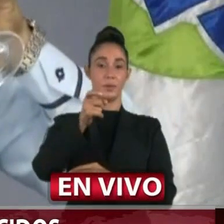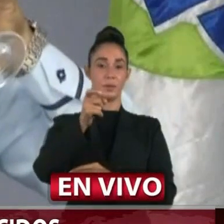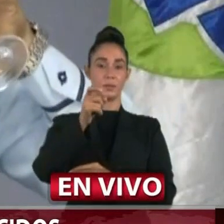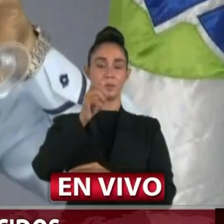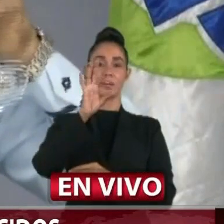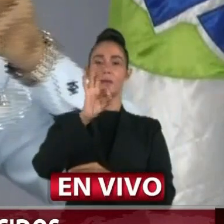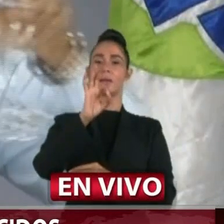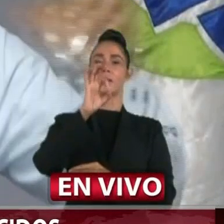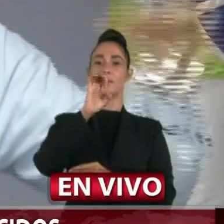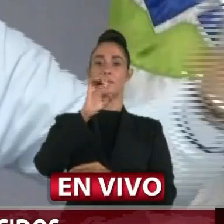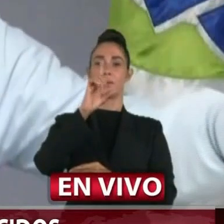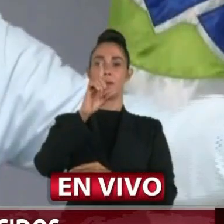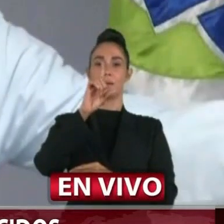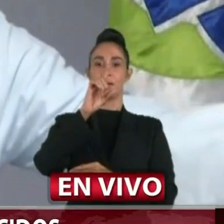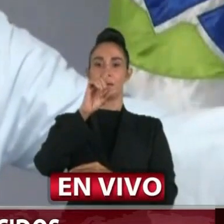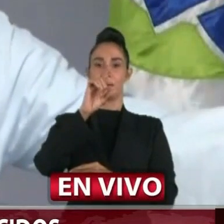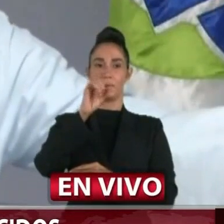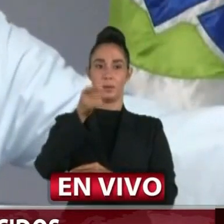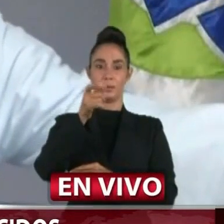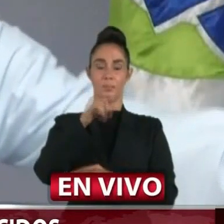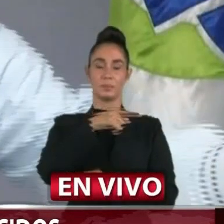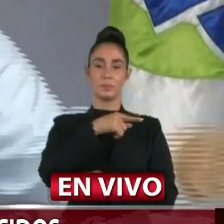Félix, tu micrófono.